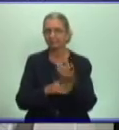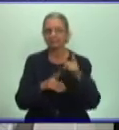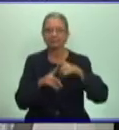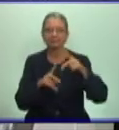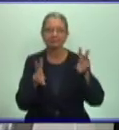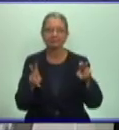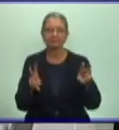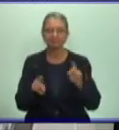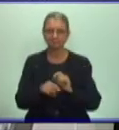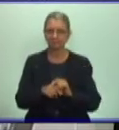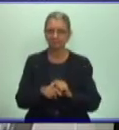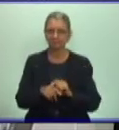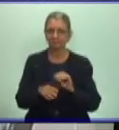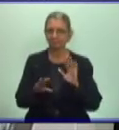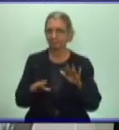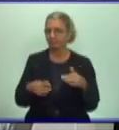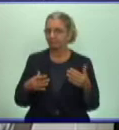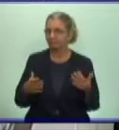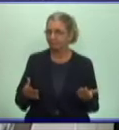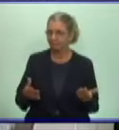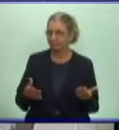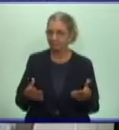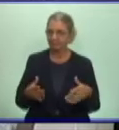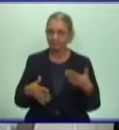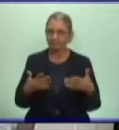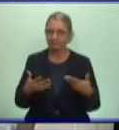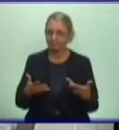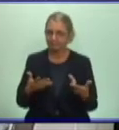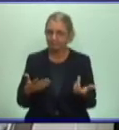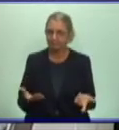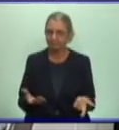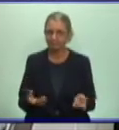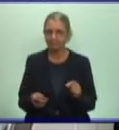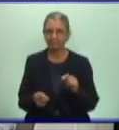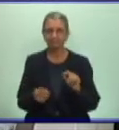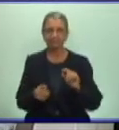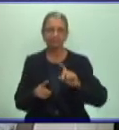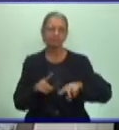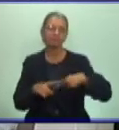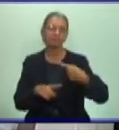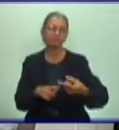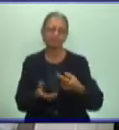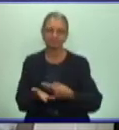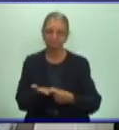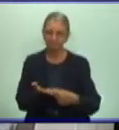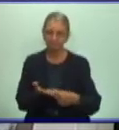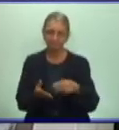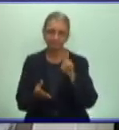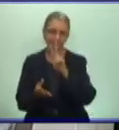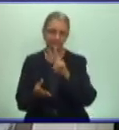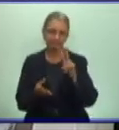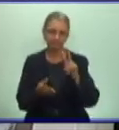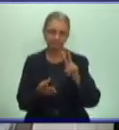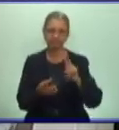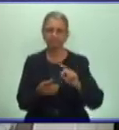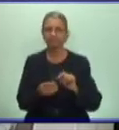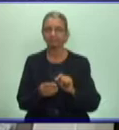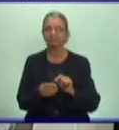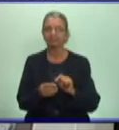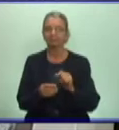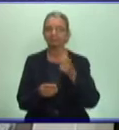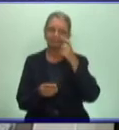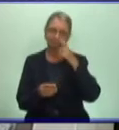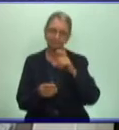habían planteado cuáles son las actividades fundamentales. También próximamente, la próxima semana del 22, va a salir la última